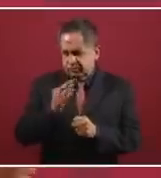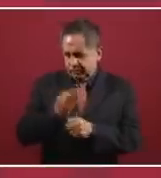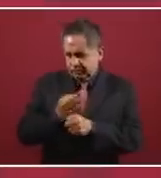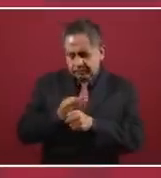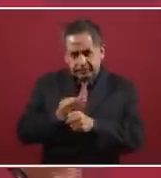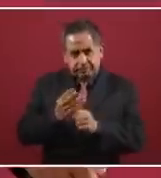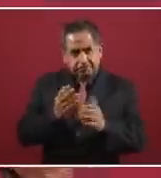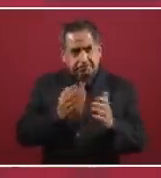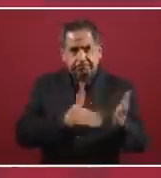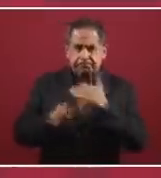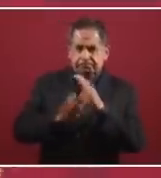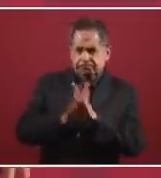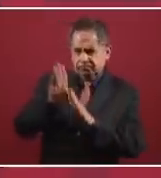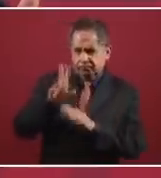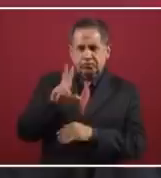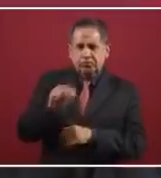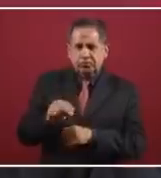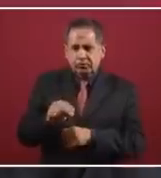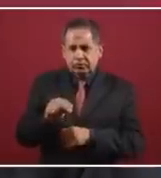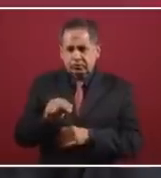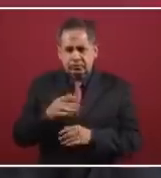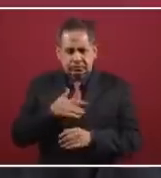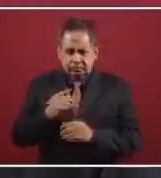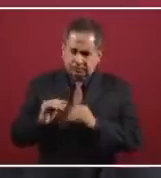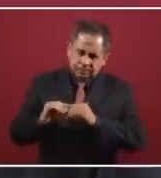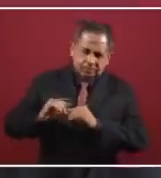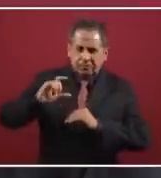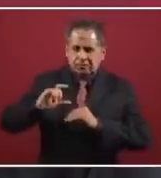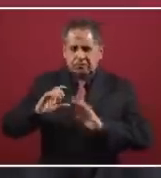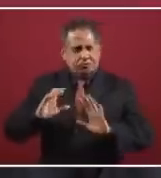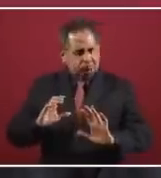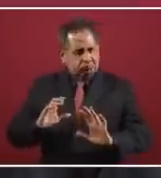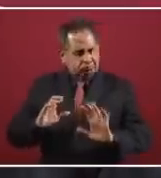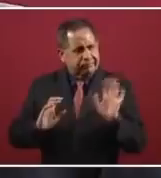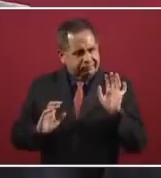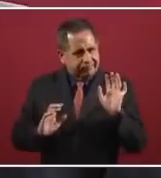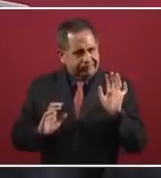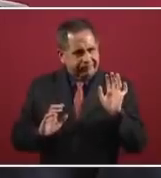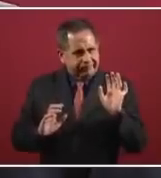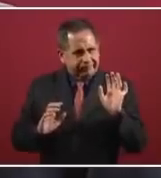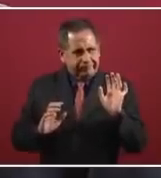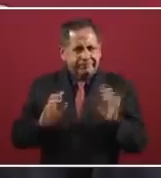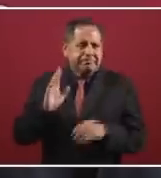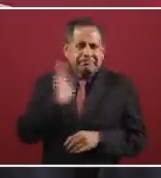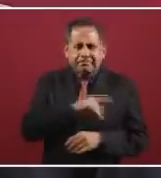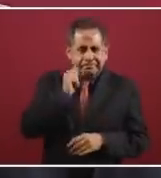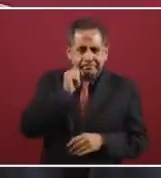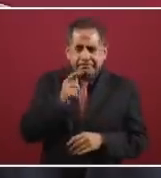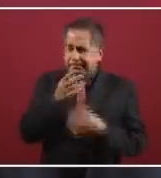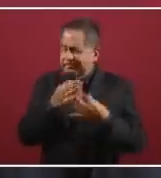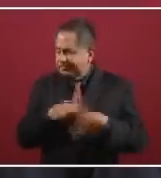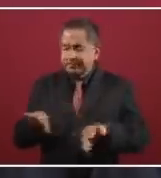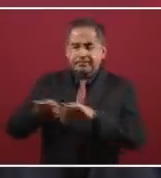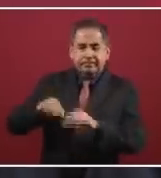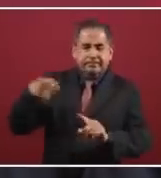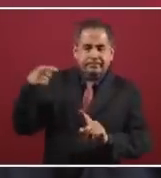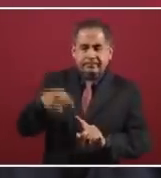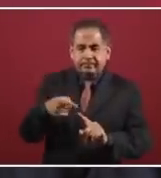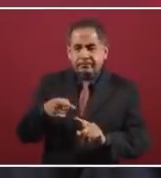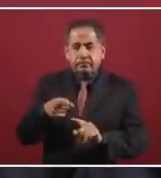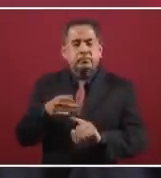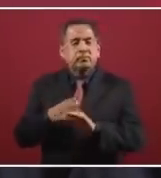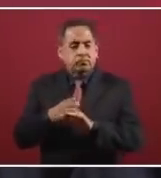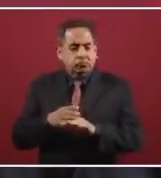pueda, no sé si crezcamos o no crezcamos, no creo que es intrascendente, lo relevante es que hay